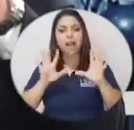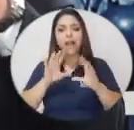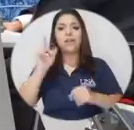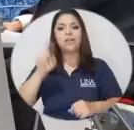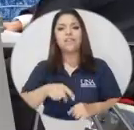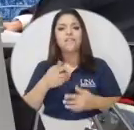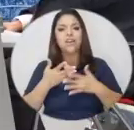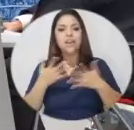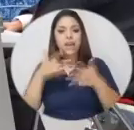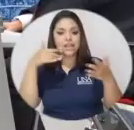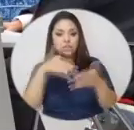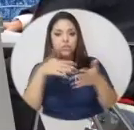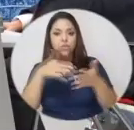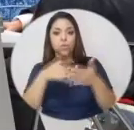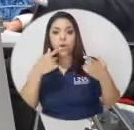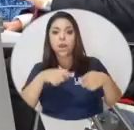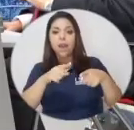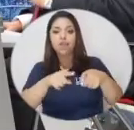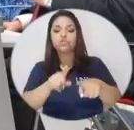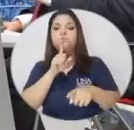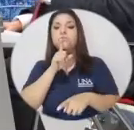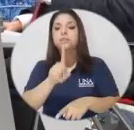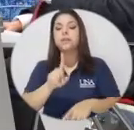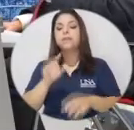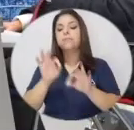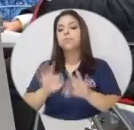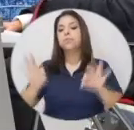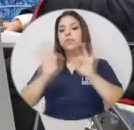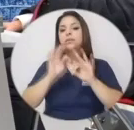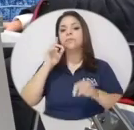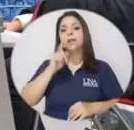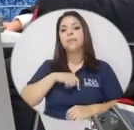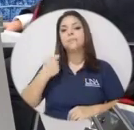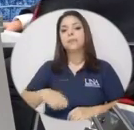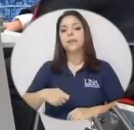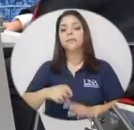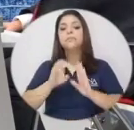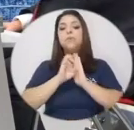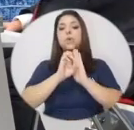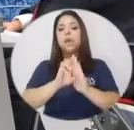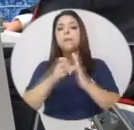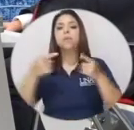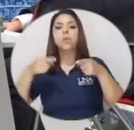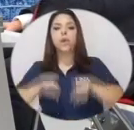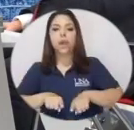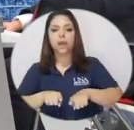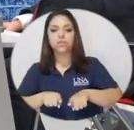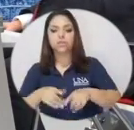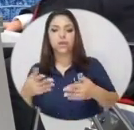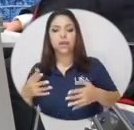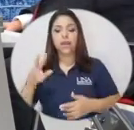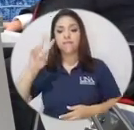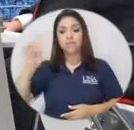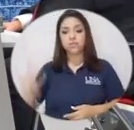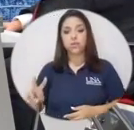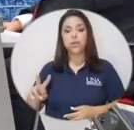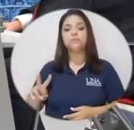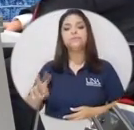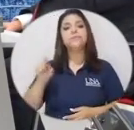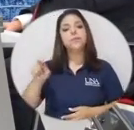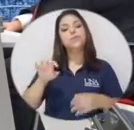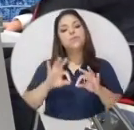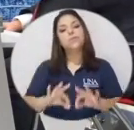es que el estudio de casos va a ser muy importante para el presidente. Ejemplo, el caso